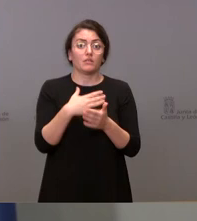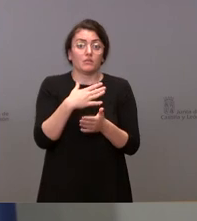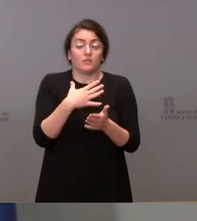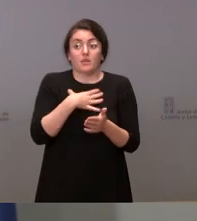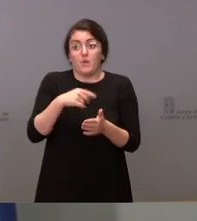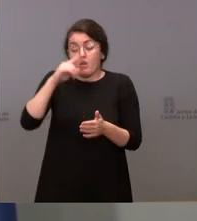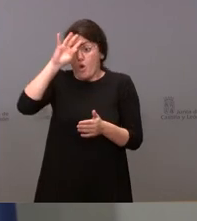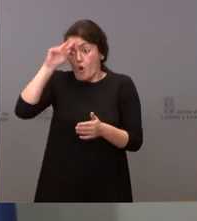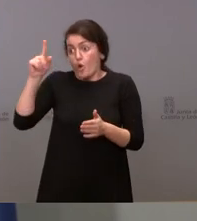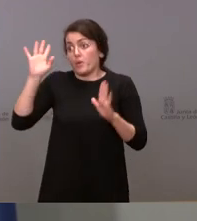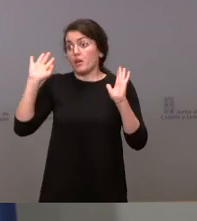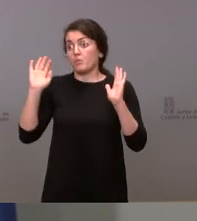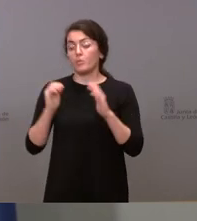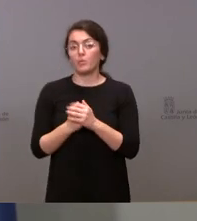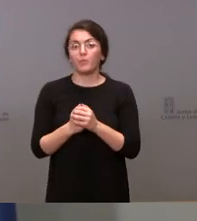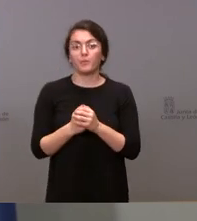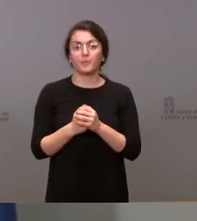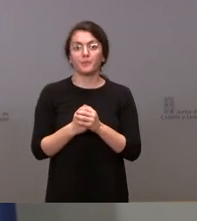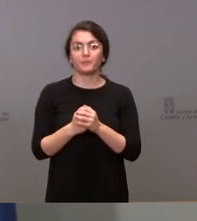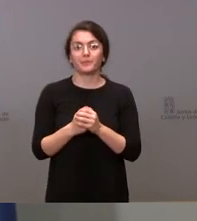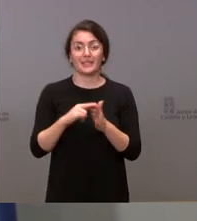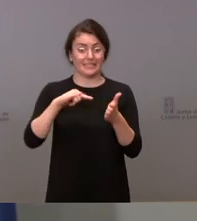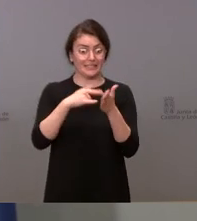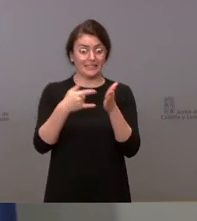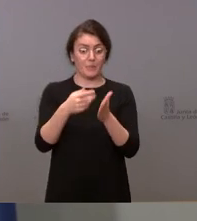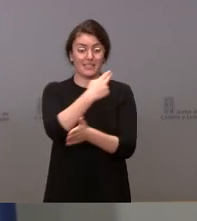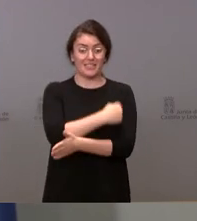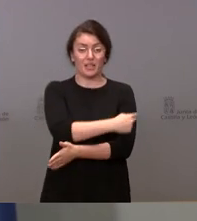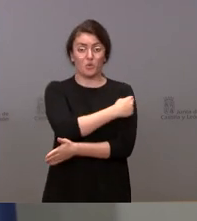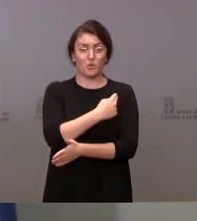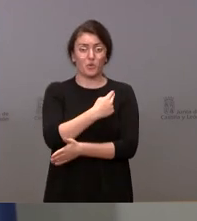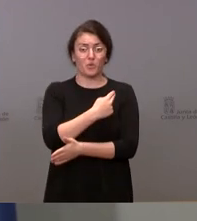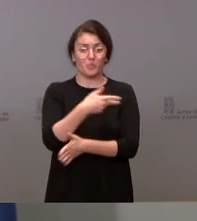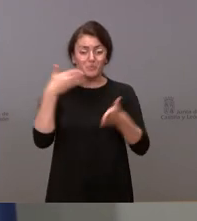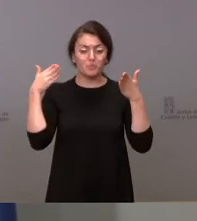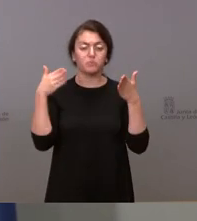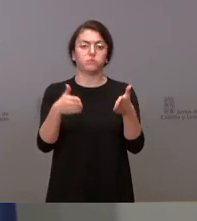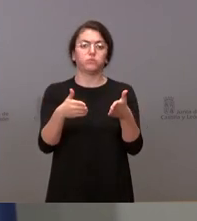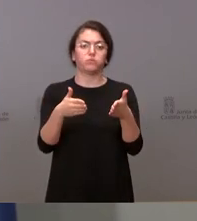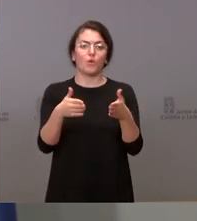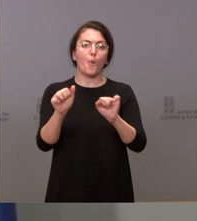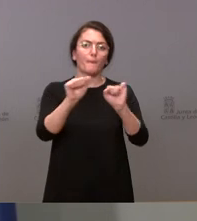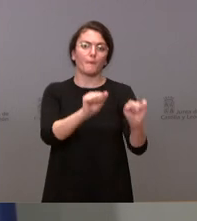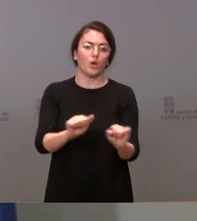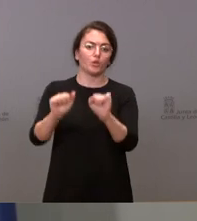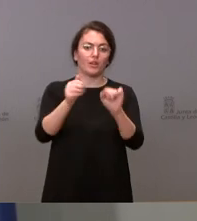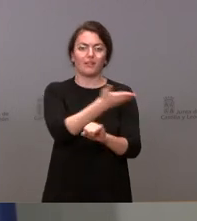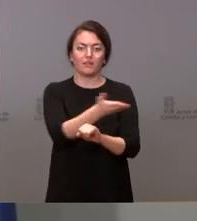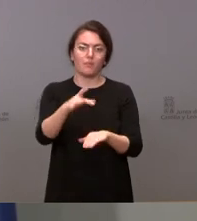cosa tan esencial. El sistema de salud, nuestro sistema de salud, está orientado a proteger a los